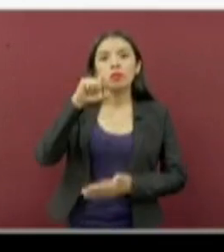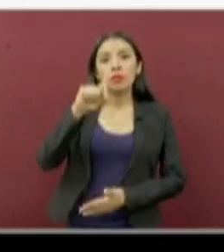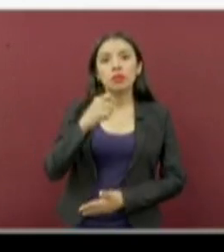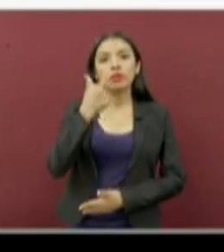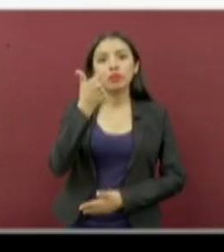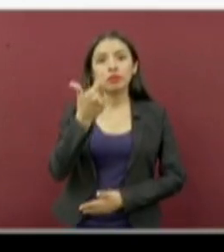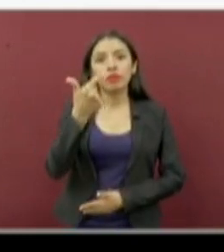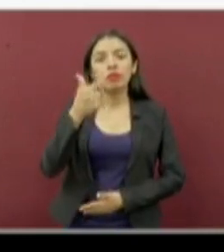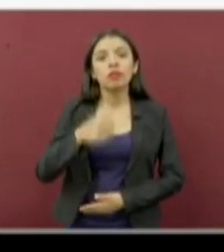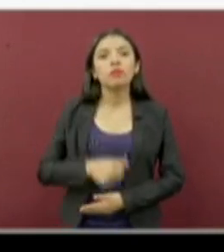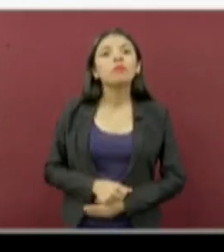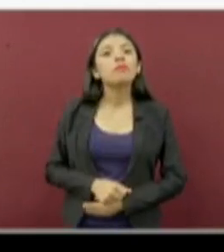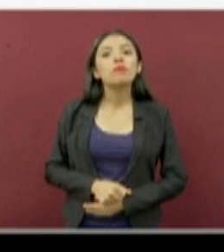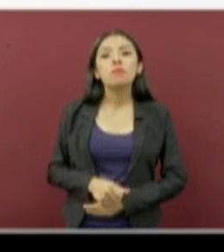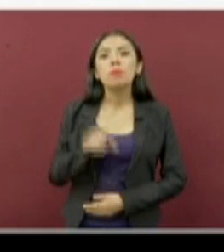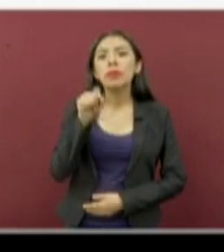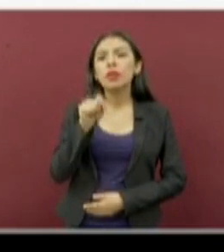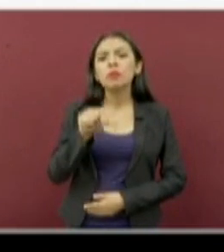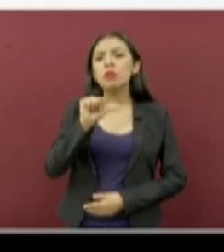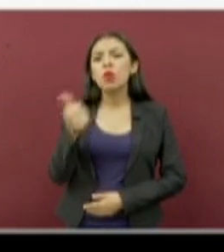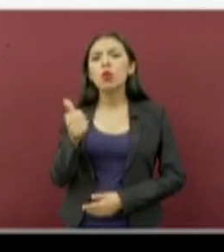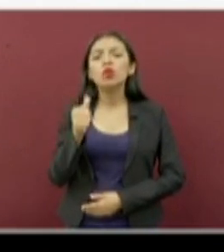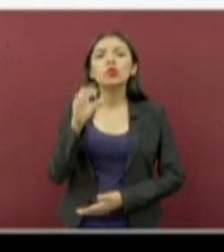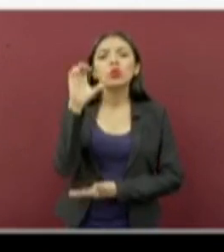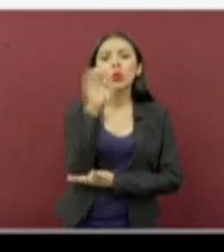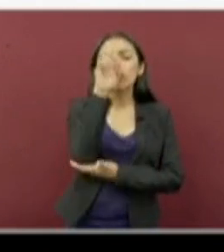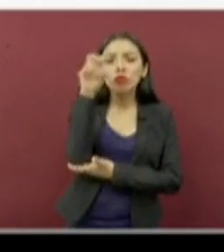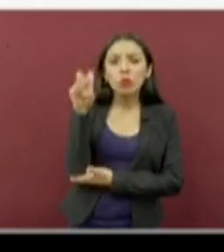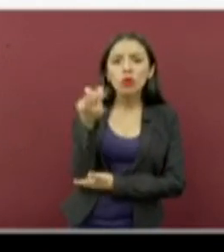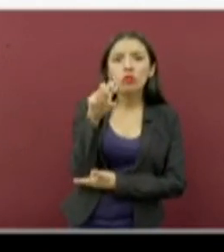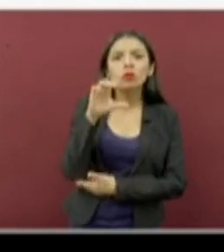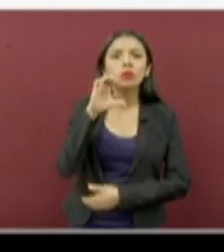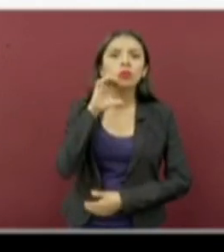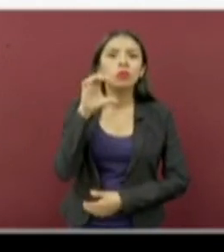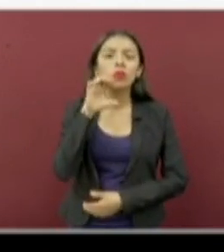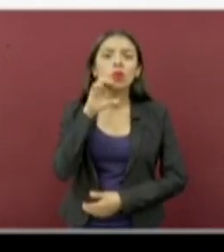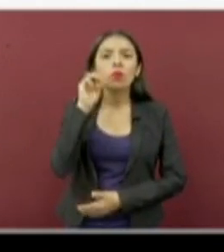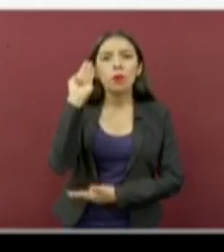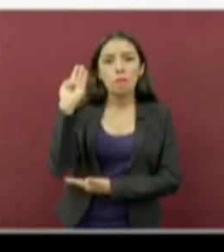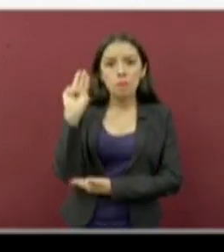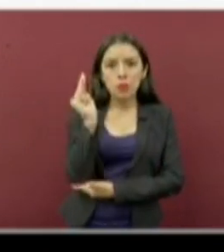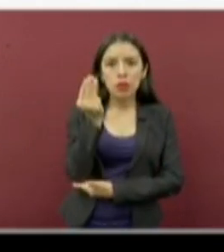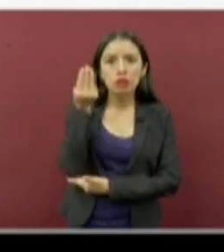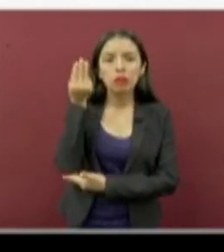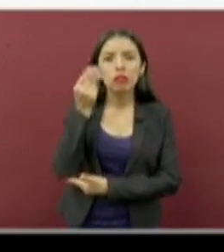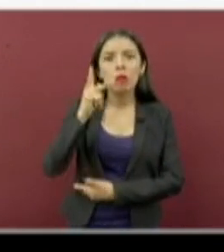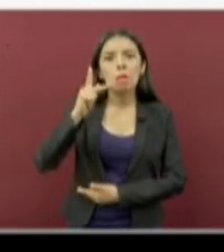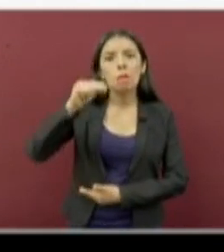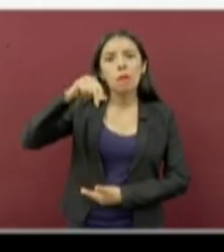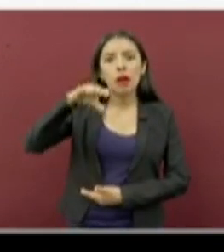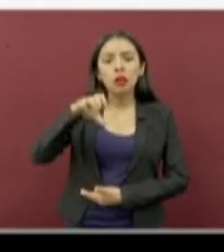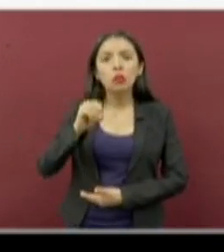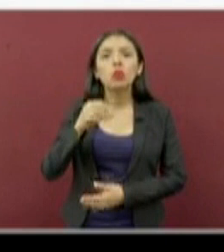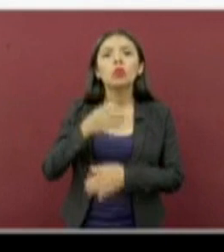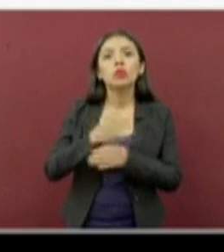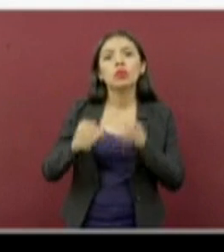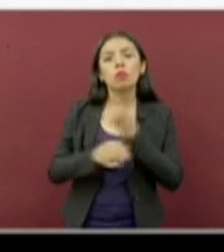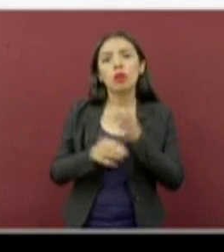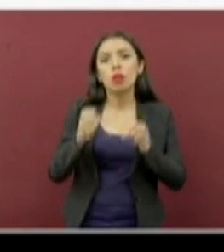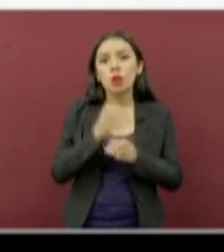27, así también otros como Coatzacoalcos, Córdoba, Minatitlán, Pánuco,